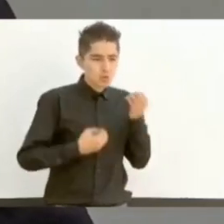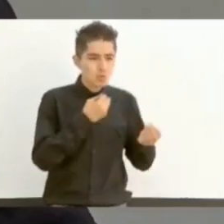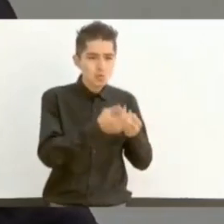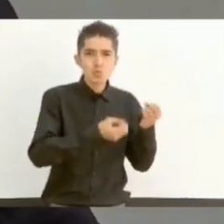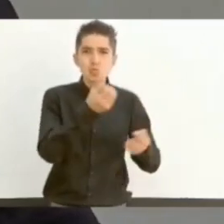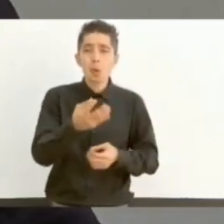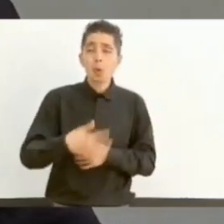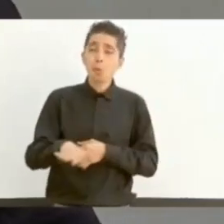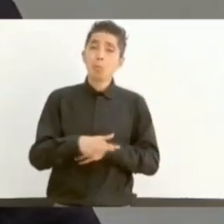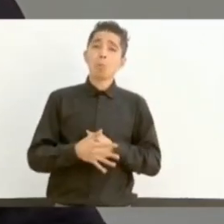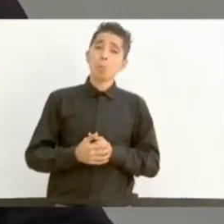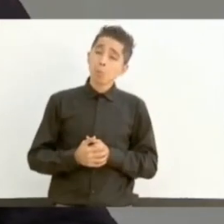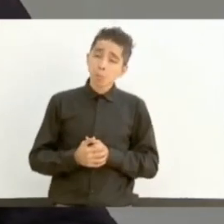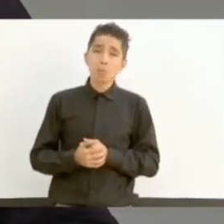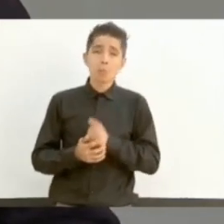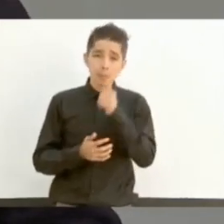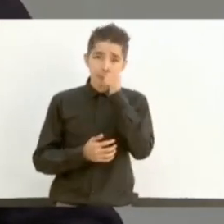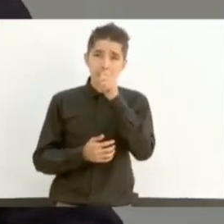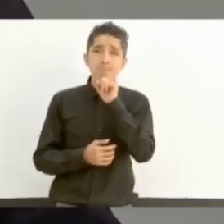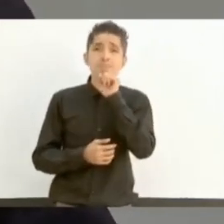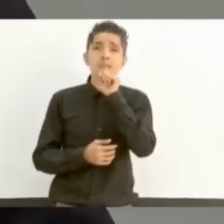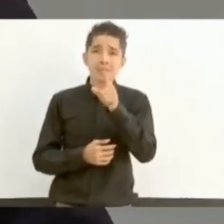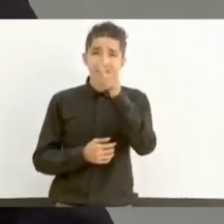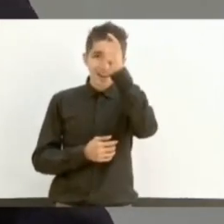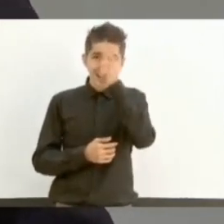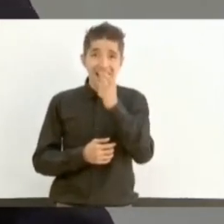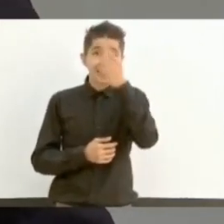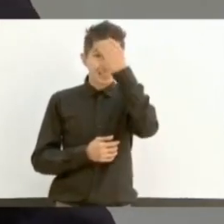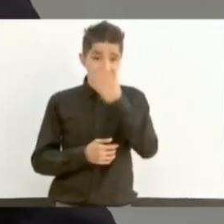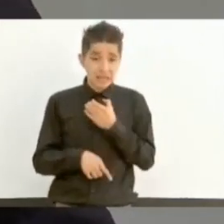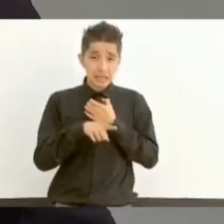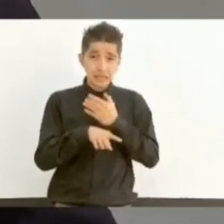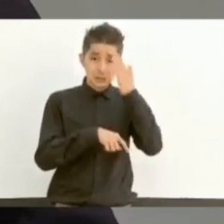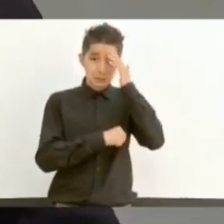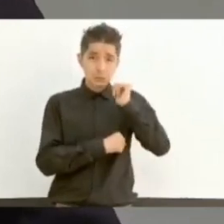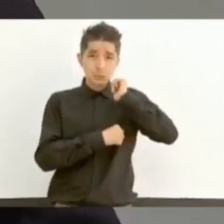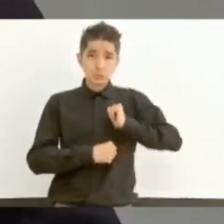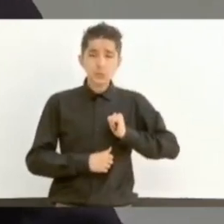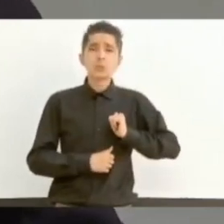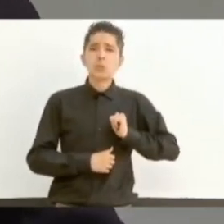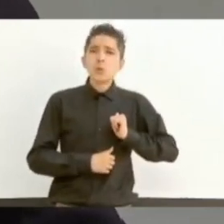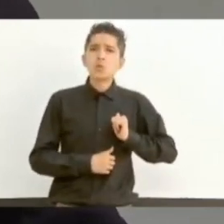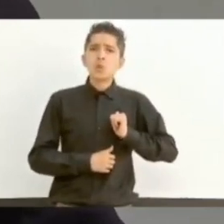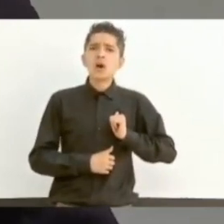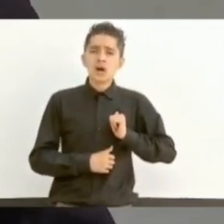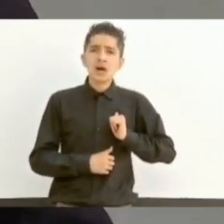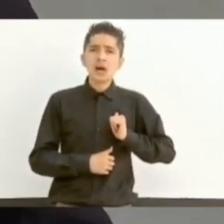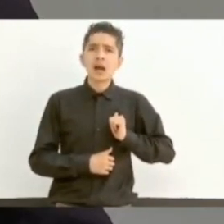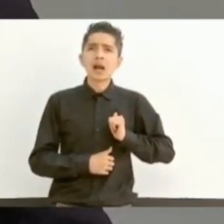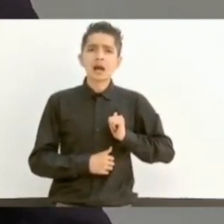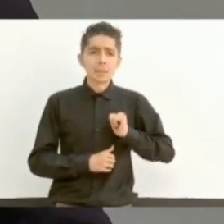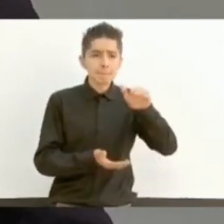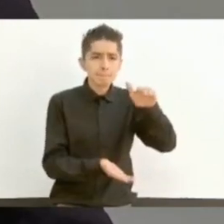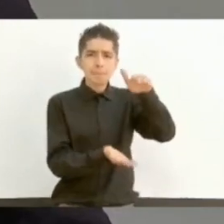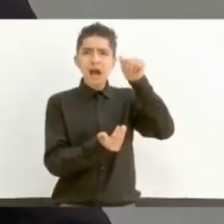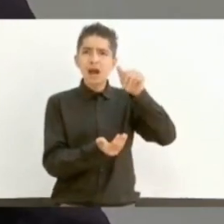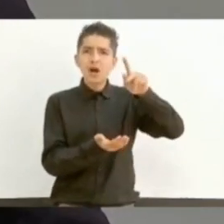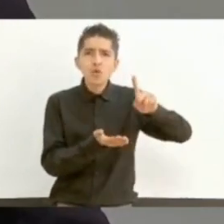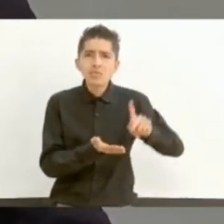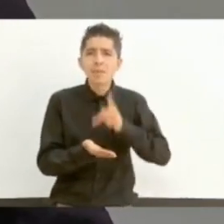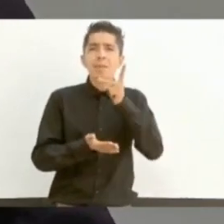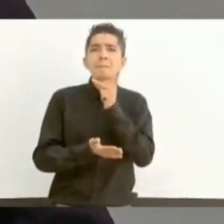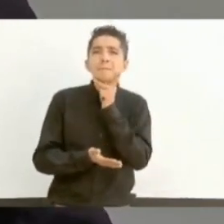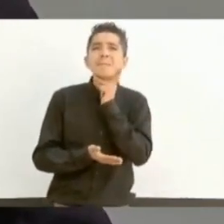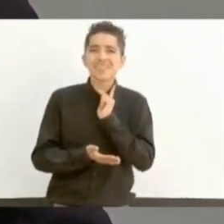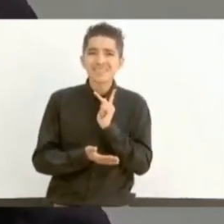Y también es el general Cárdenas el que recupera el petróleo